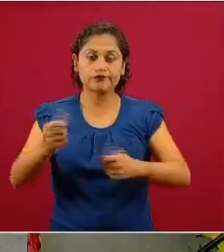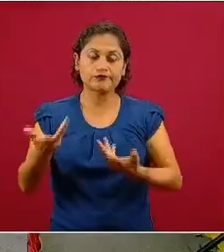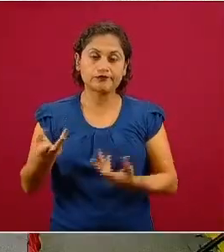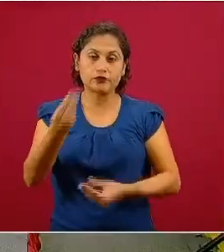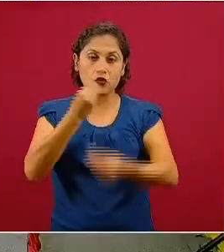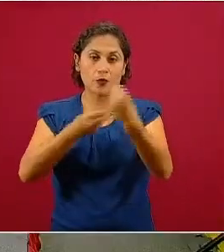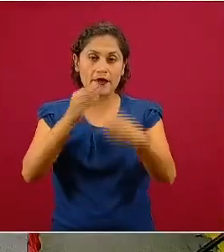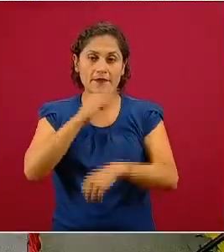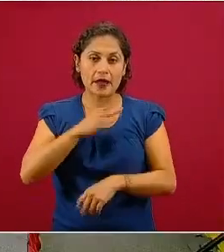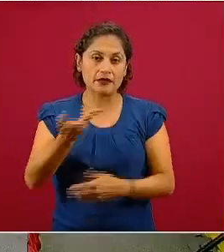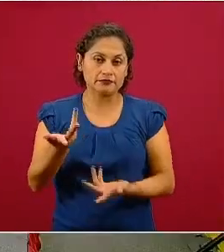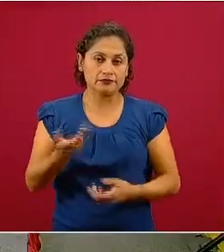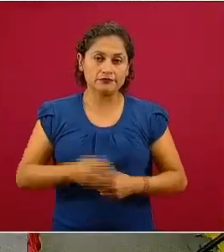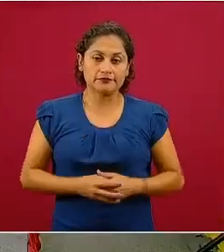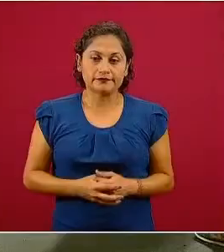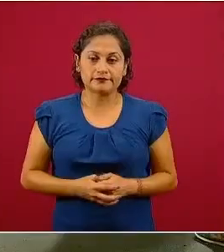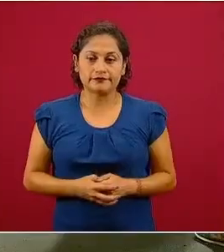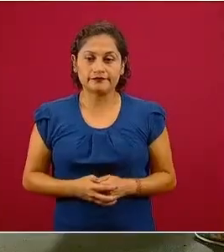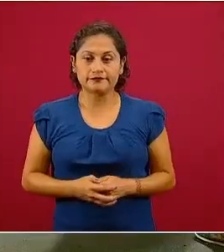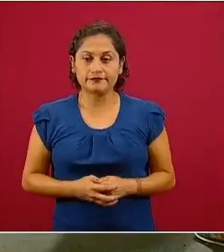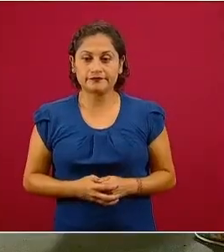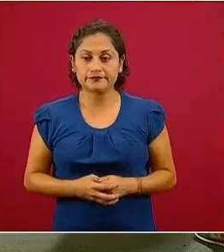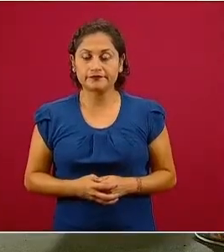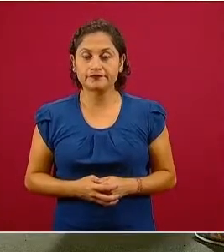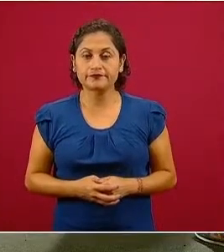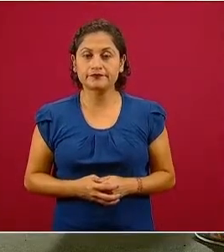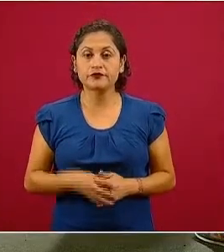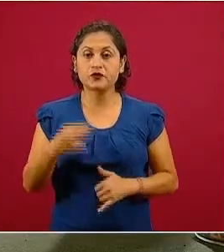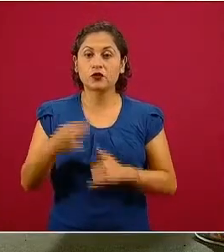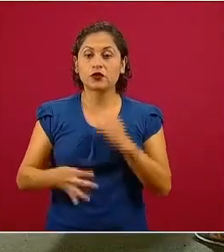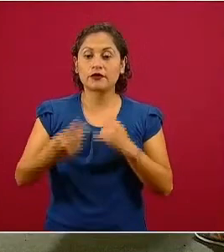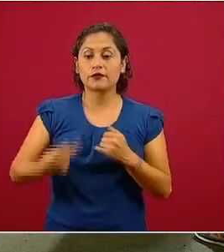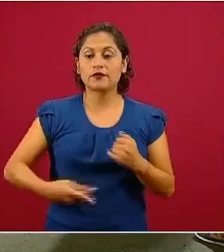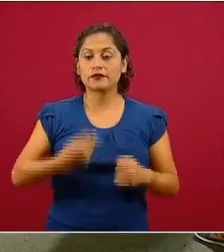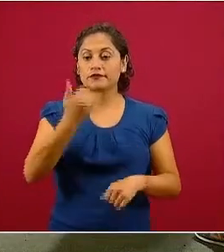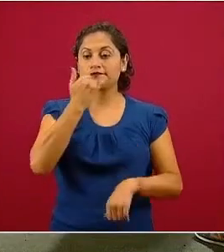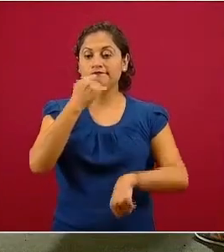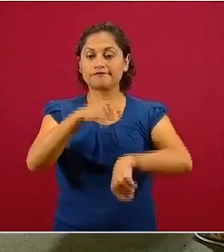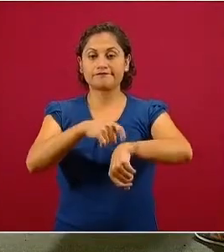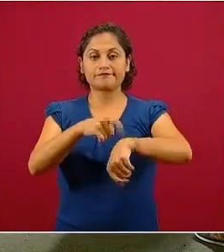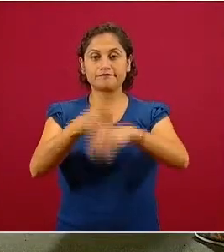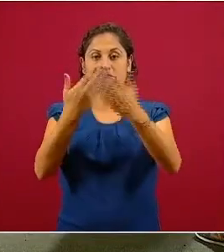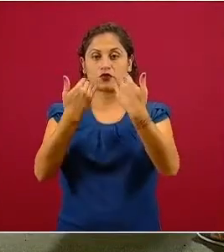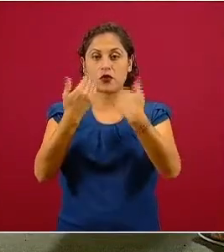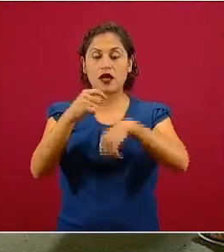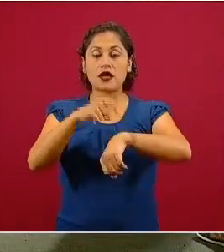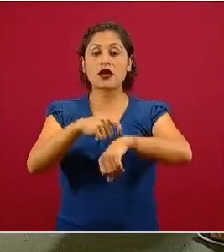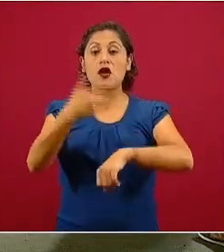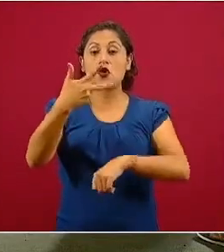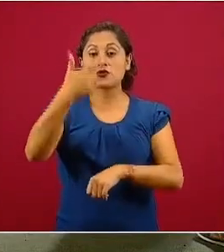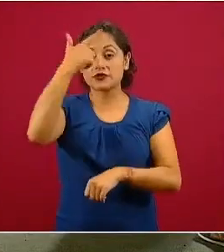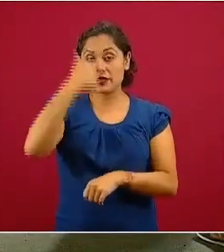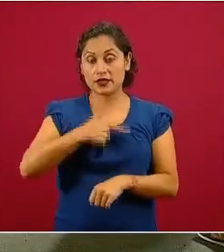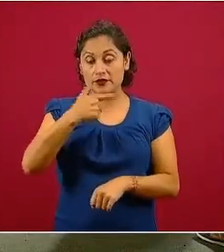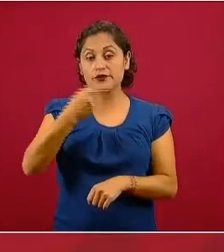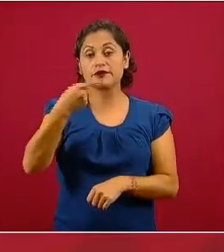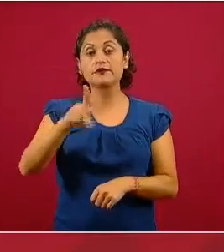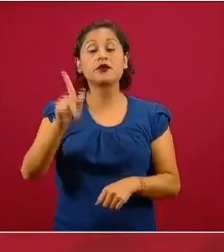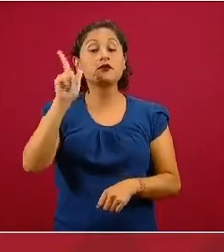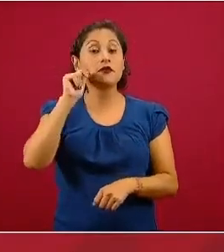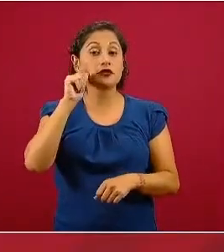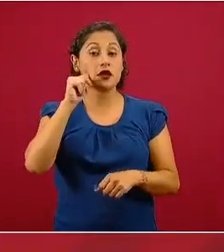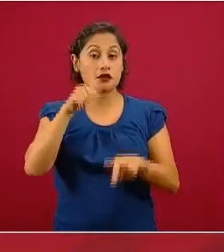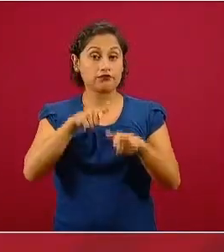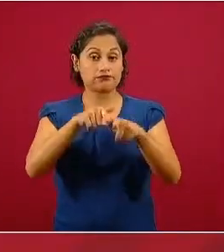gracias. Ya no nos da tiempo para la última pregunta, son las 20 horas, pero mañana